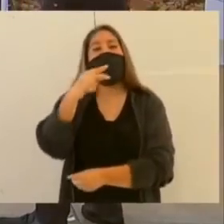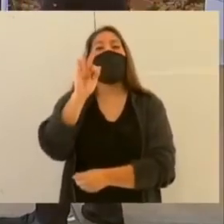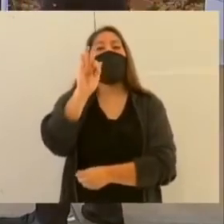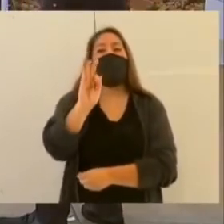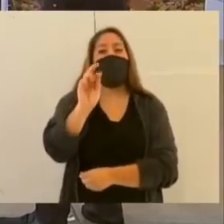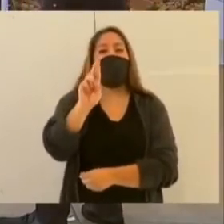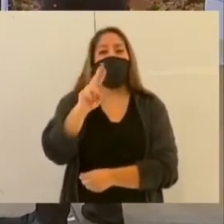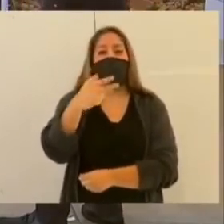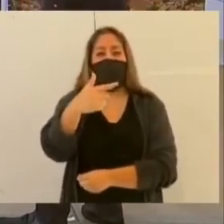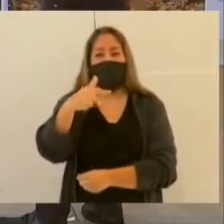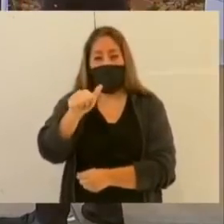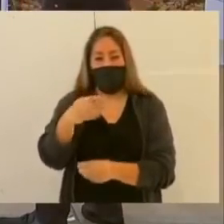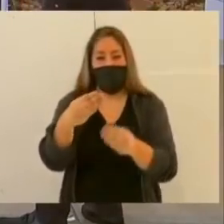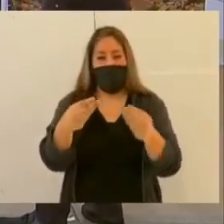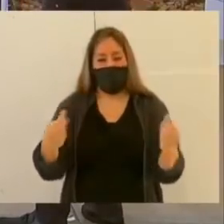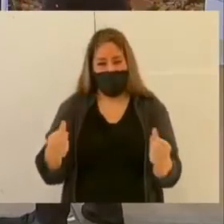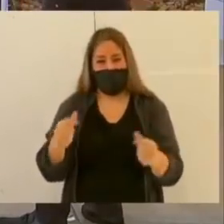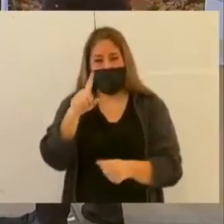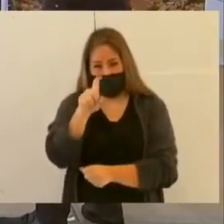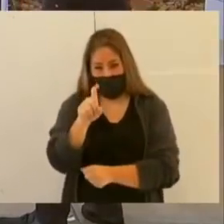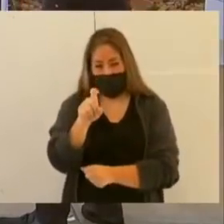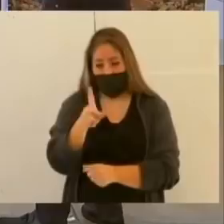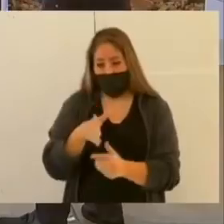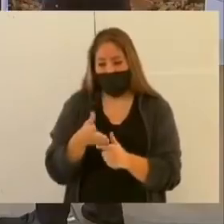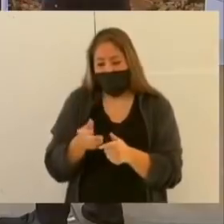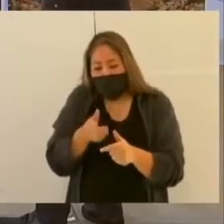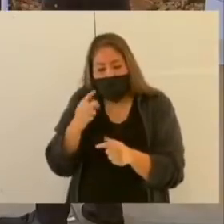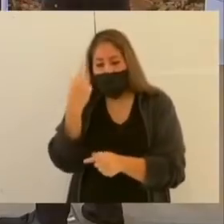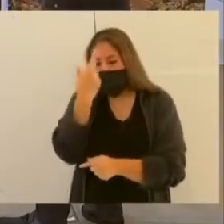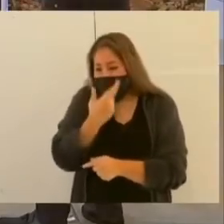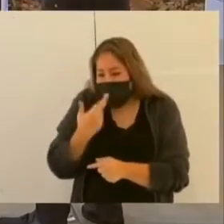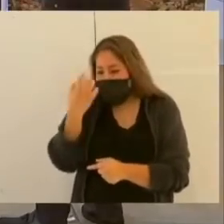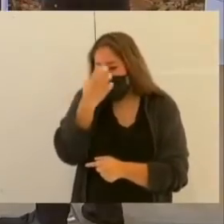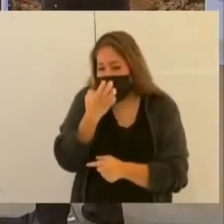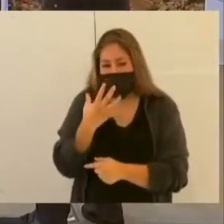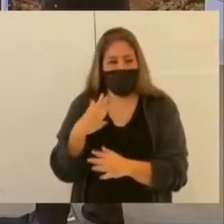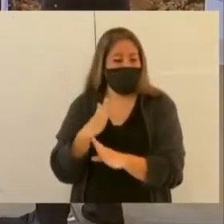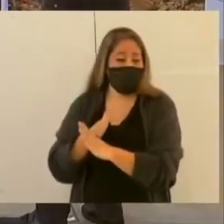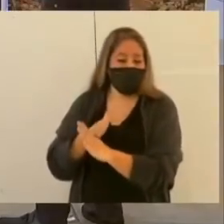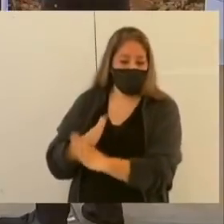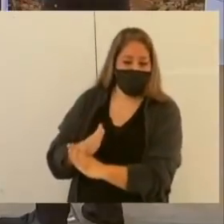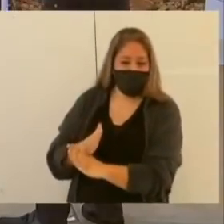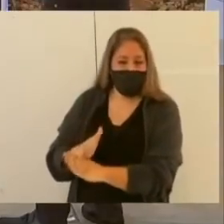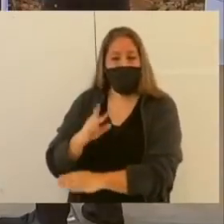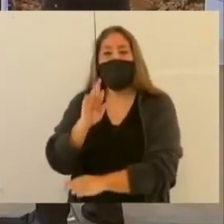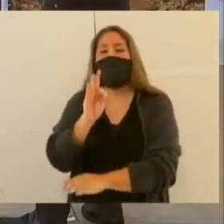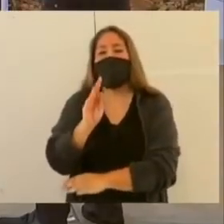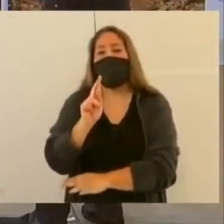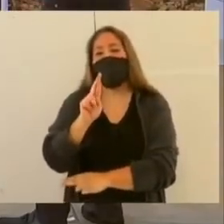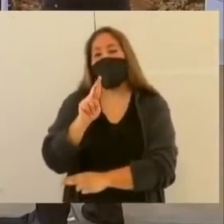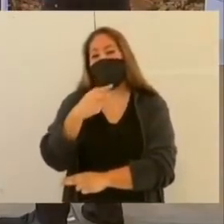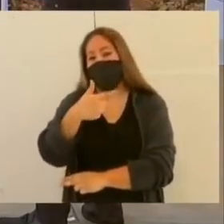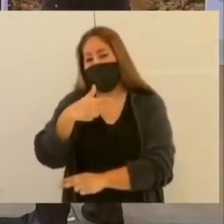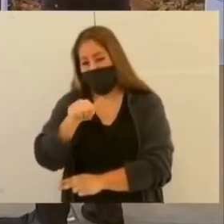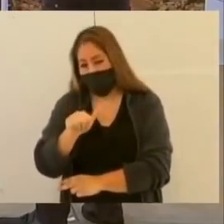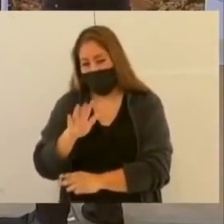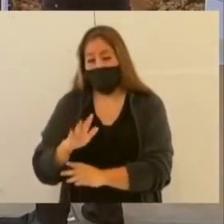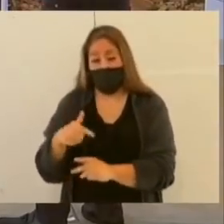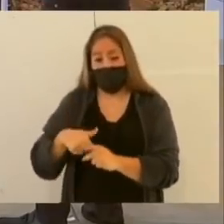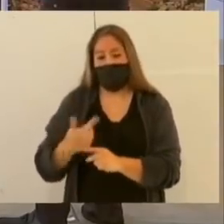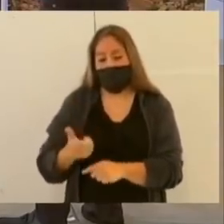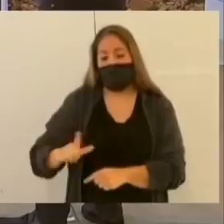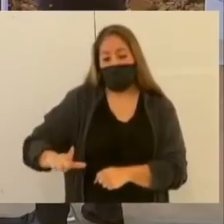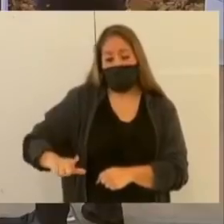decir en este punto que hay una coordinación entre los gobiernos del estado de Durango y gobierno de